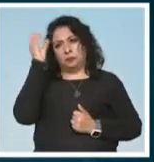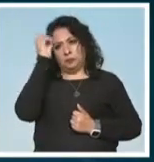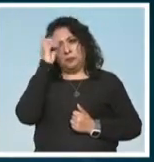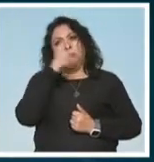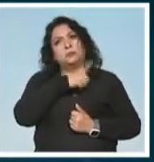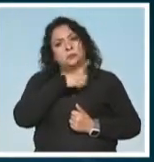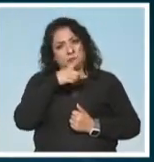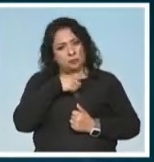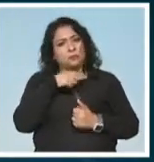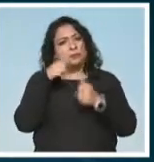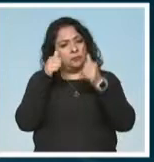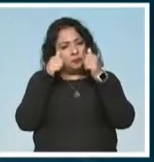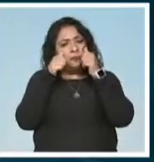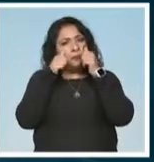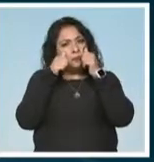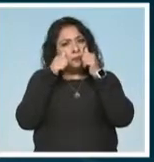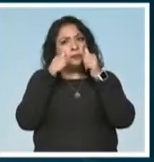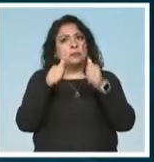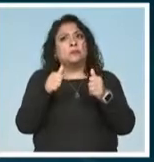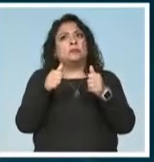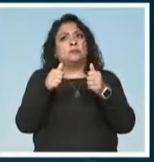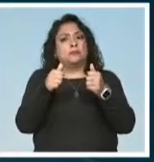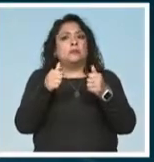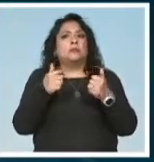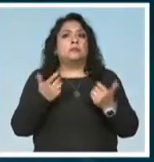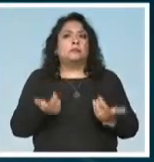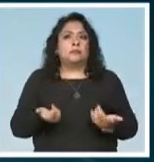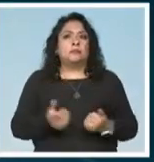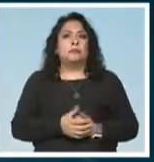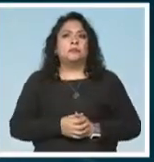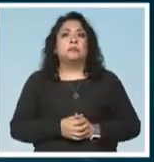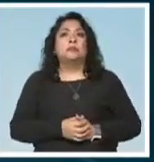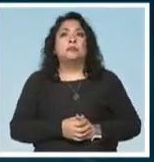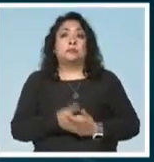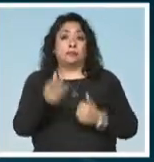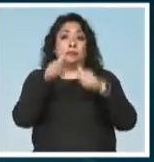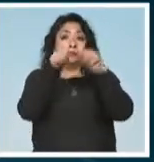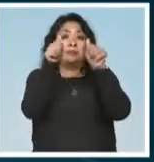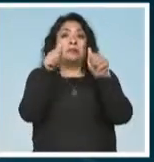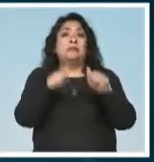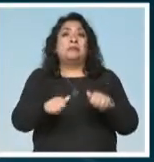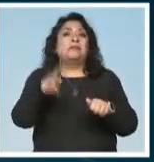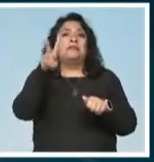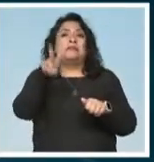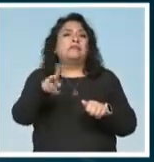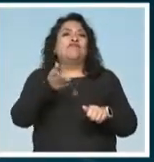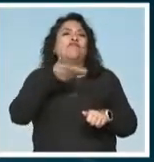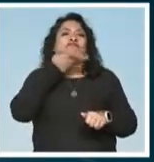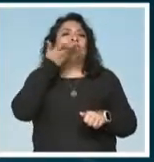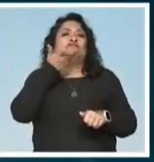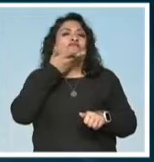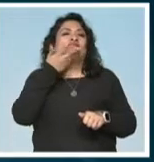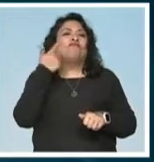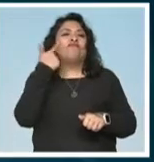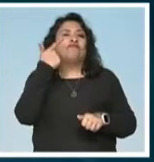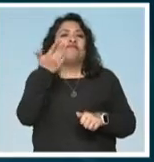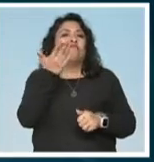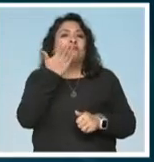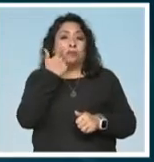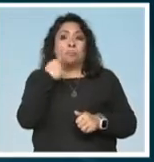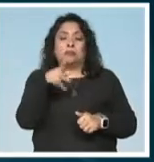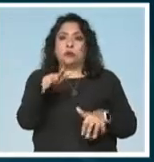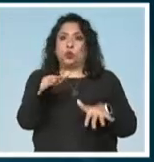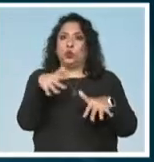le tenemos que poner mucho énfasis, ya que es un arte que normalmente no estamos acostumbrados a ver, sin embargo es